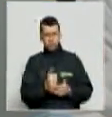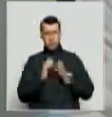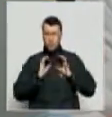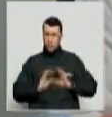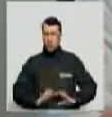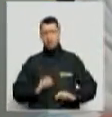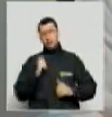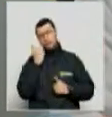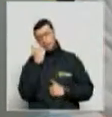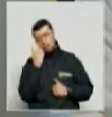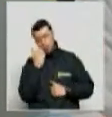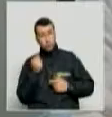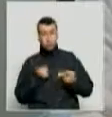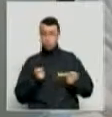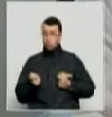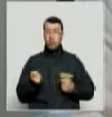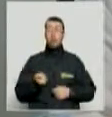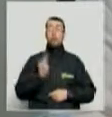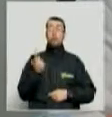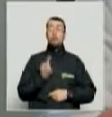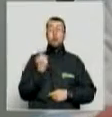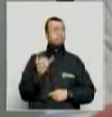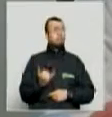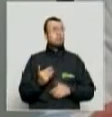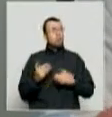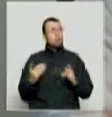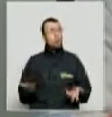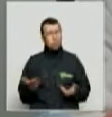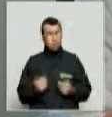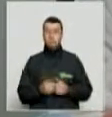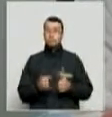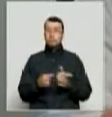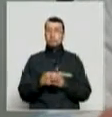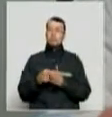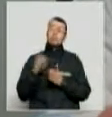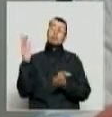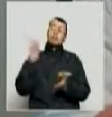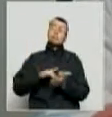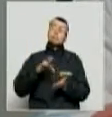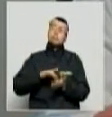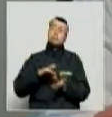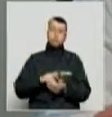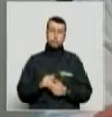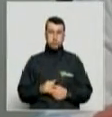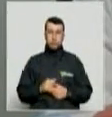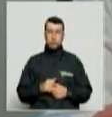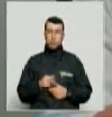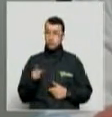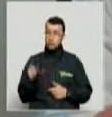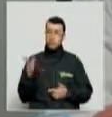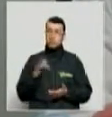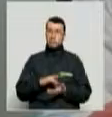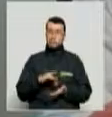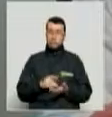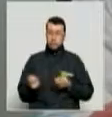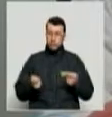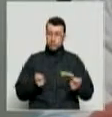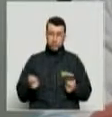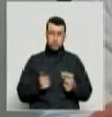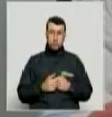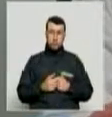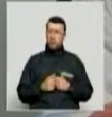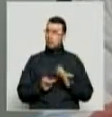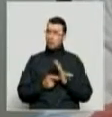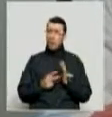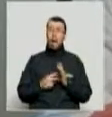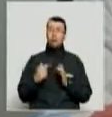complicaciones de la enfermedad cardiovascular es a través de una consulta. Y esa consulta no es que yo